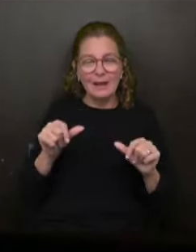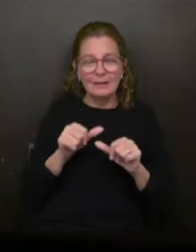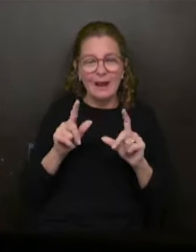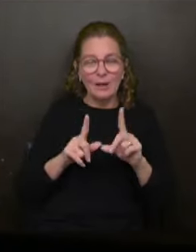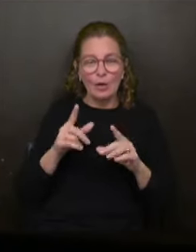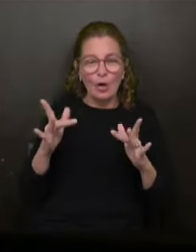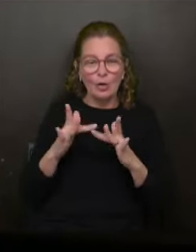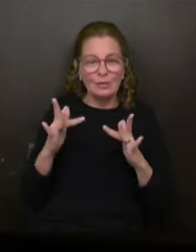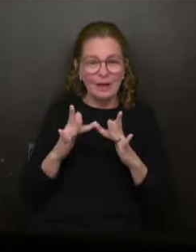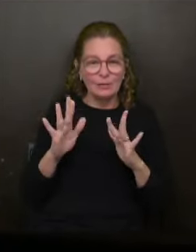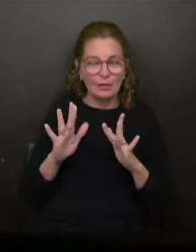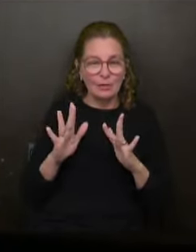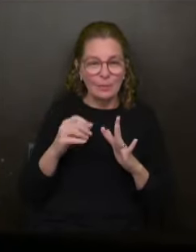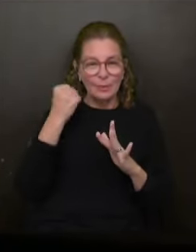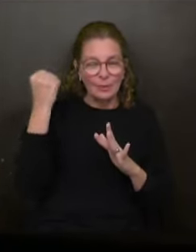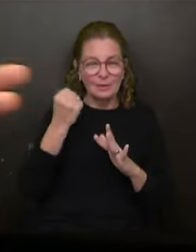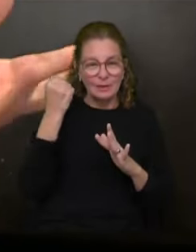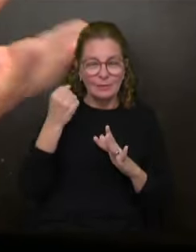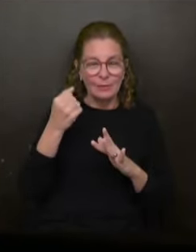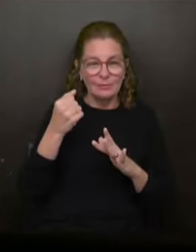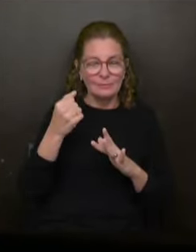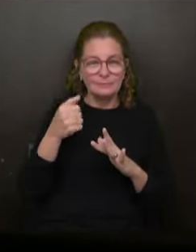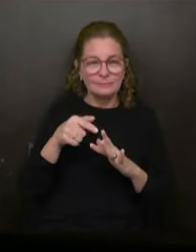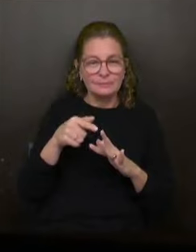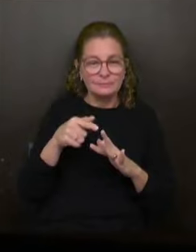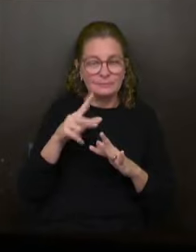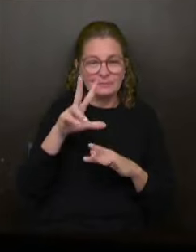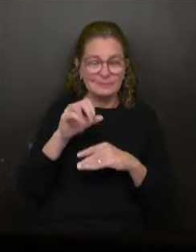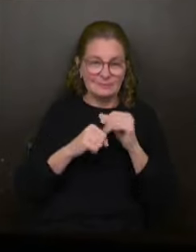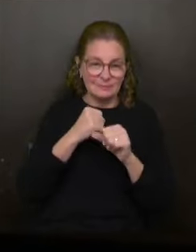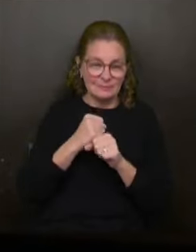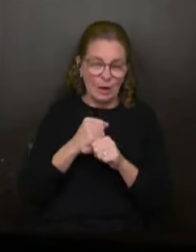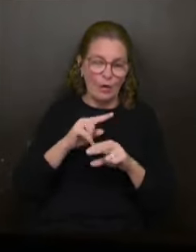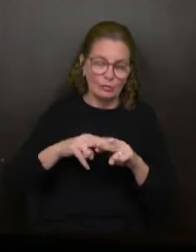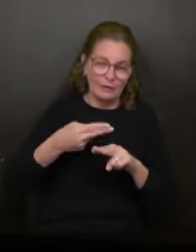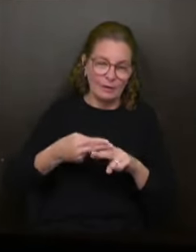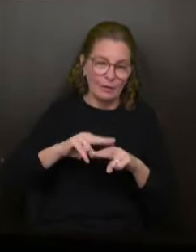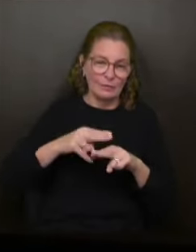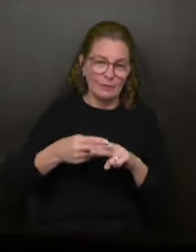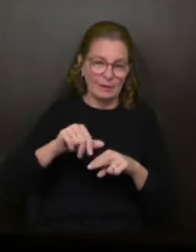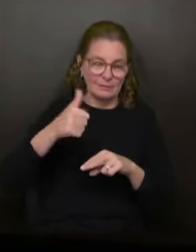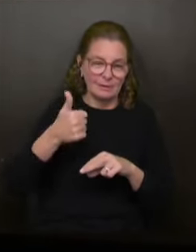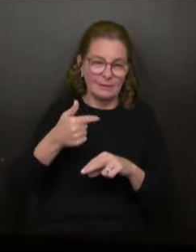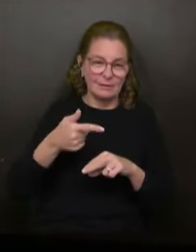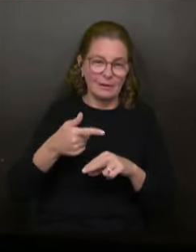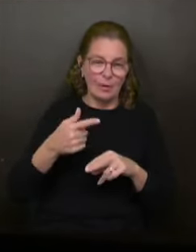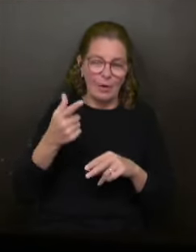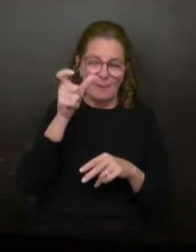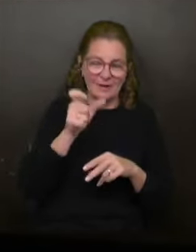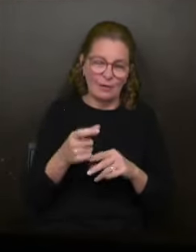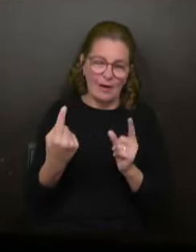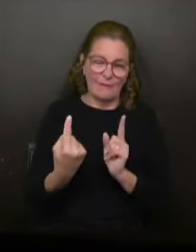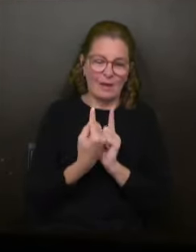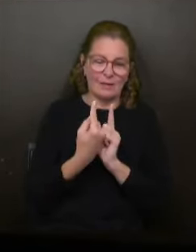ese contacto fundamental como bandera, que hace 30 años se repite, y creo que es parte del éxito, de ese contacto con la gente,